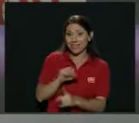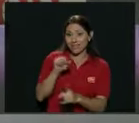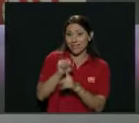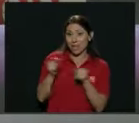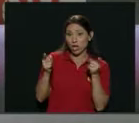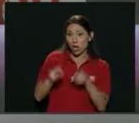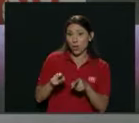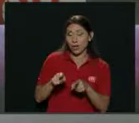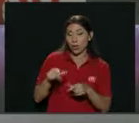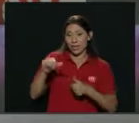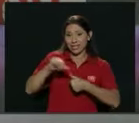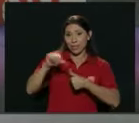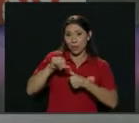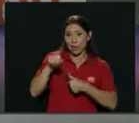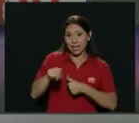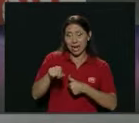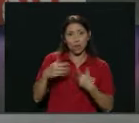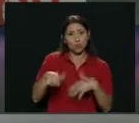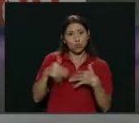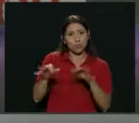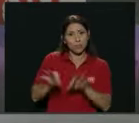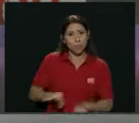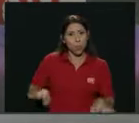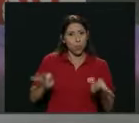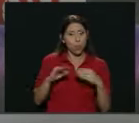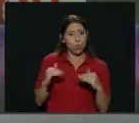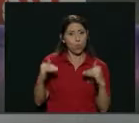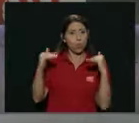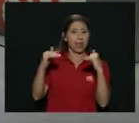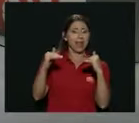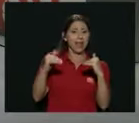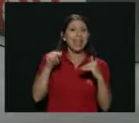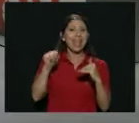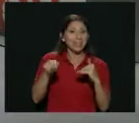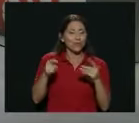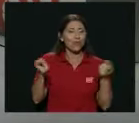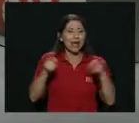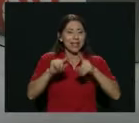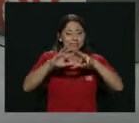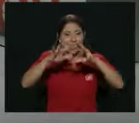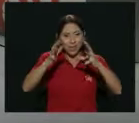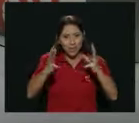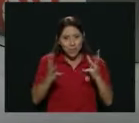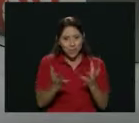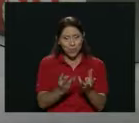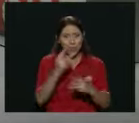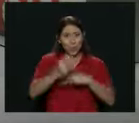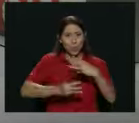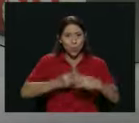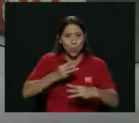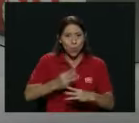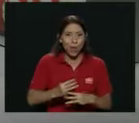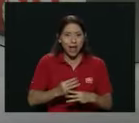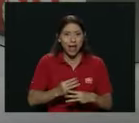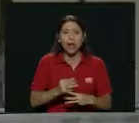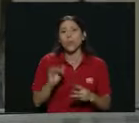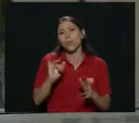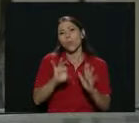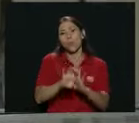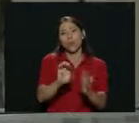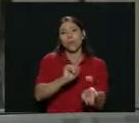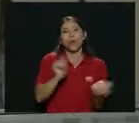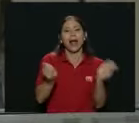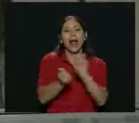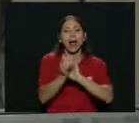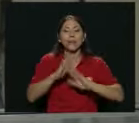fenómeno, si bien en este momento en Centroamérica está adquiriendo una relevancia importante, es un fenómeno global. Lo que mencionaba anteriormente de cambio climático, de